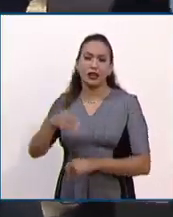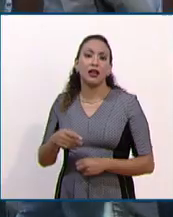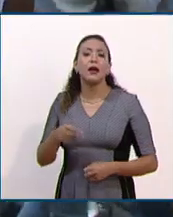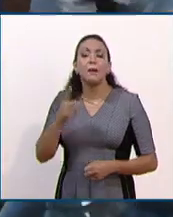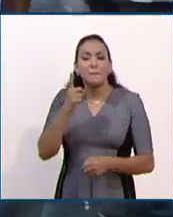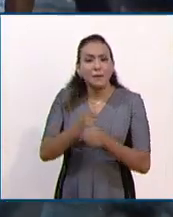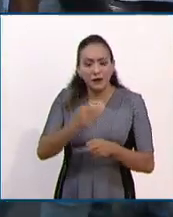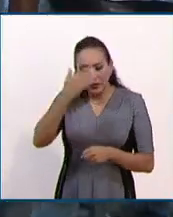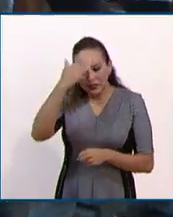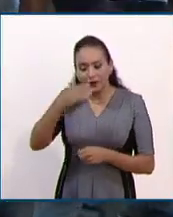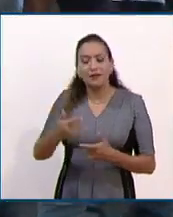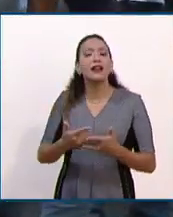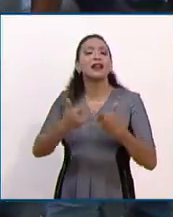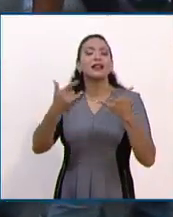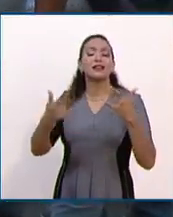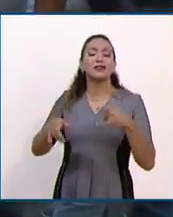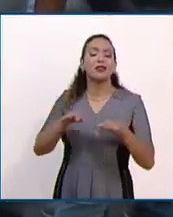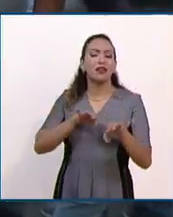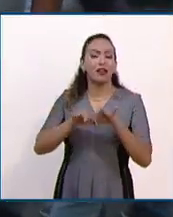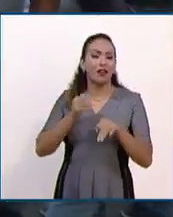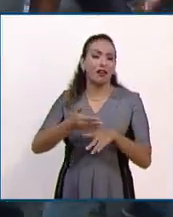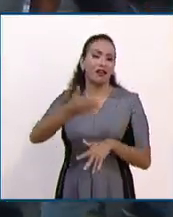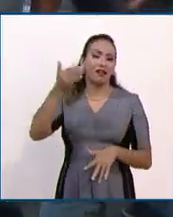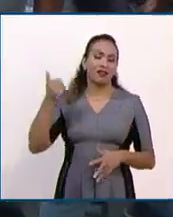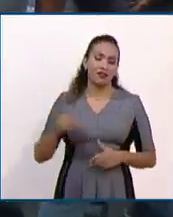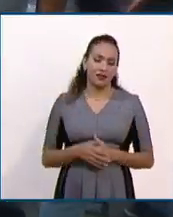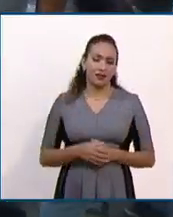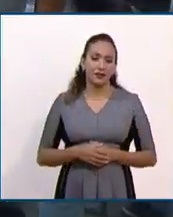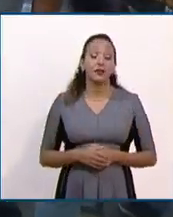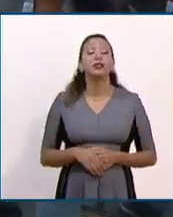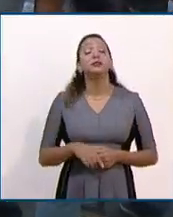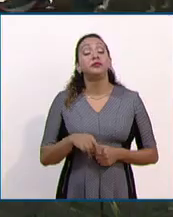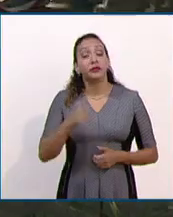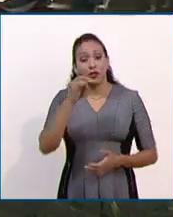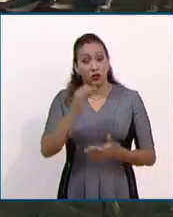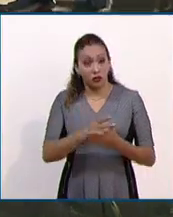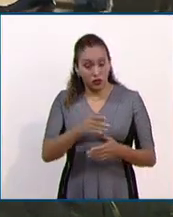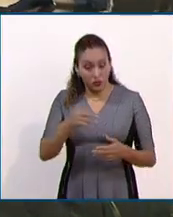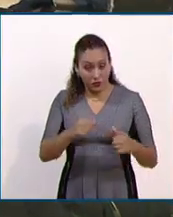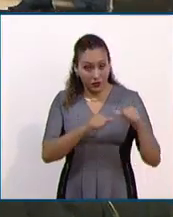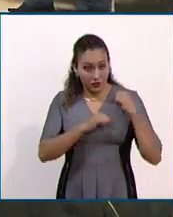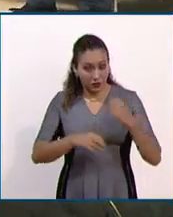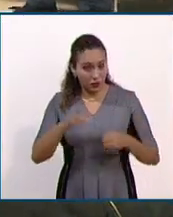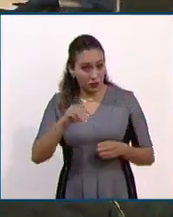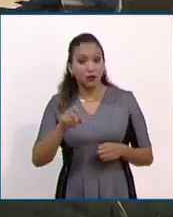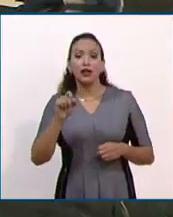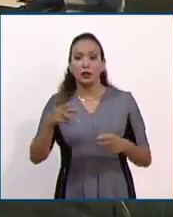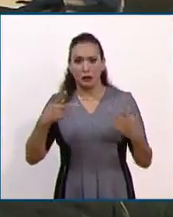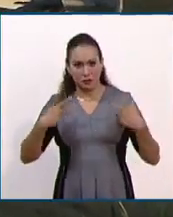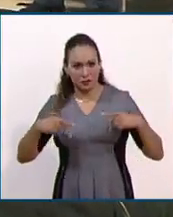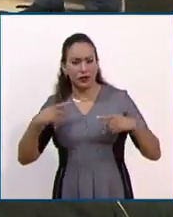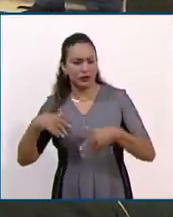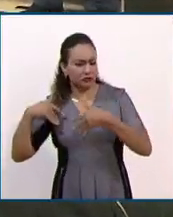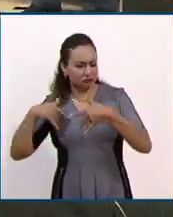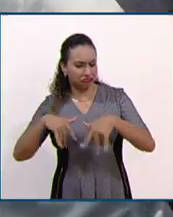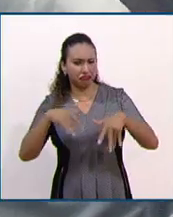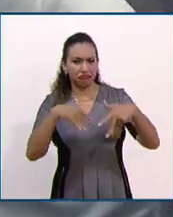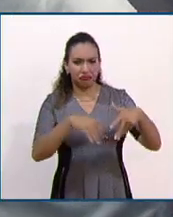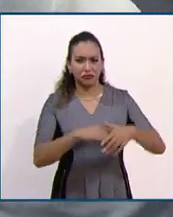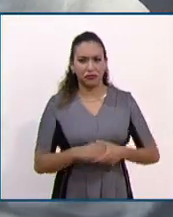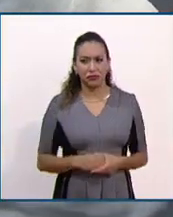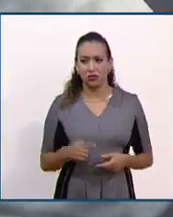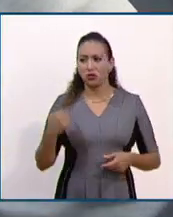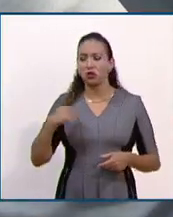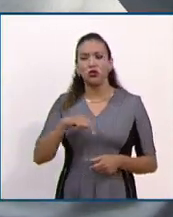dentro de la institución. Y no solo trabajadores jurisdiccionales, sino también la sociedad civil se sumó a la defensa de la independencia judicial.